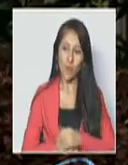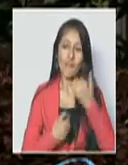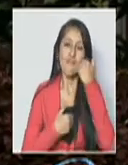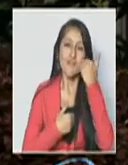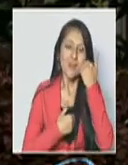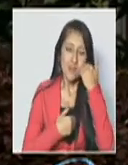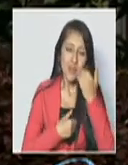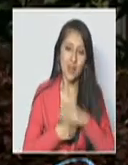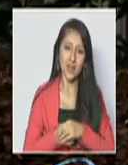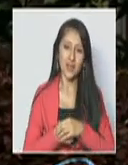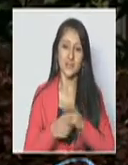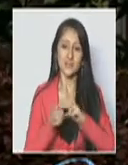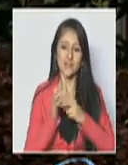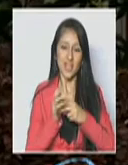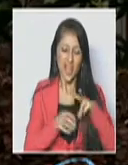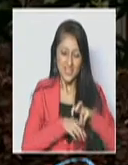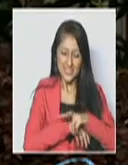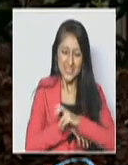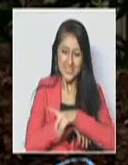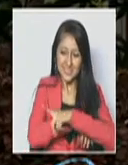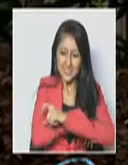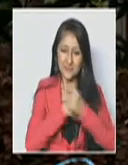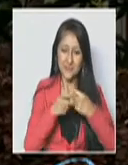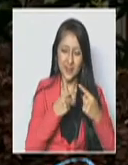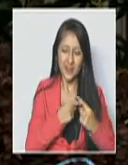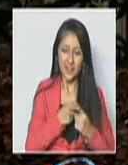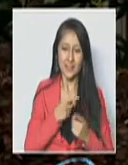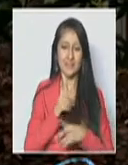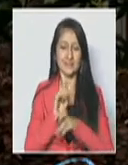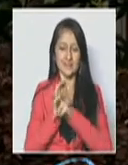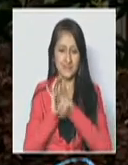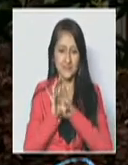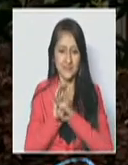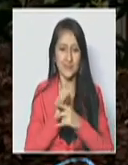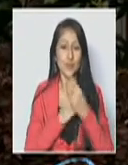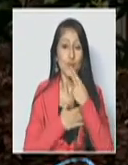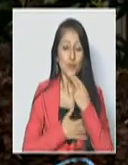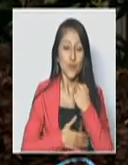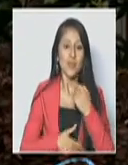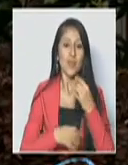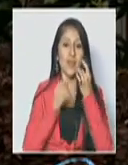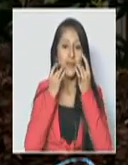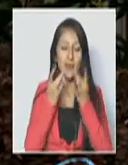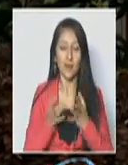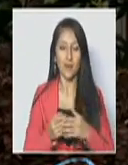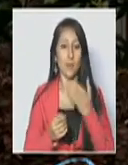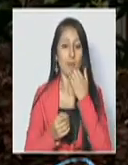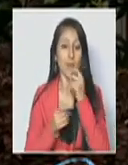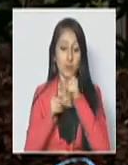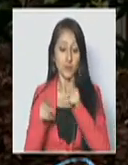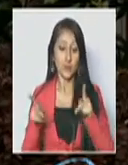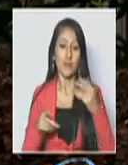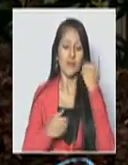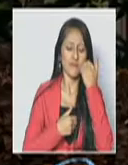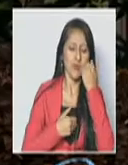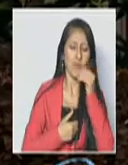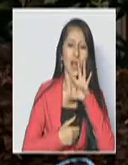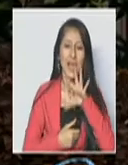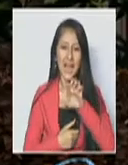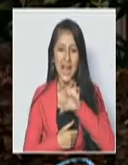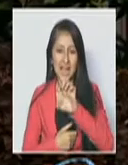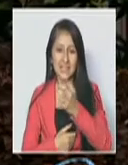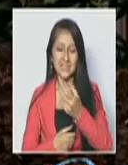para esas bacterias por eso una persona con enfermedades como cáncer como fiebre